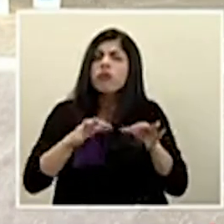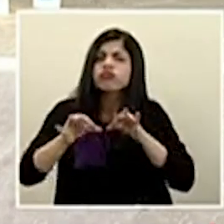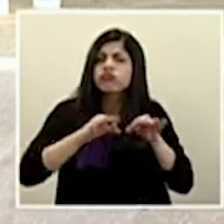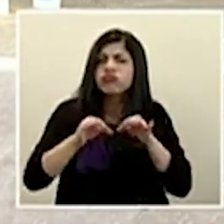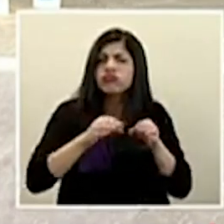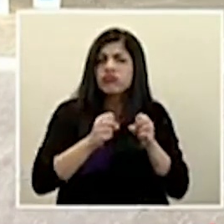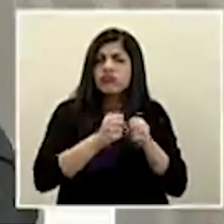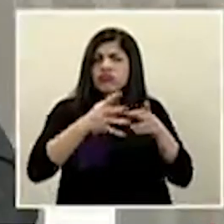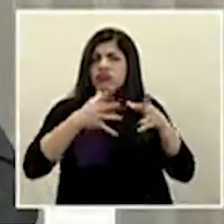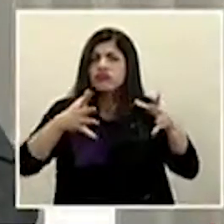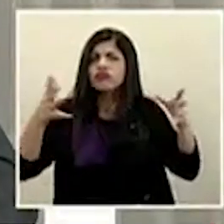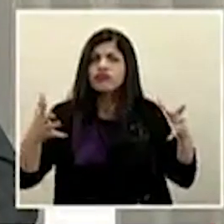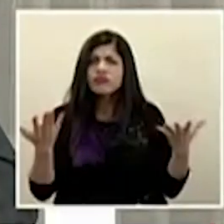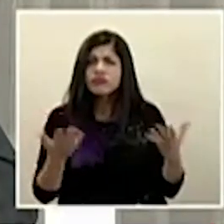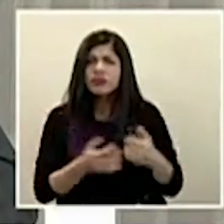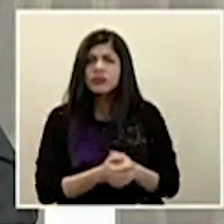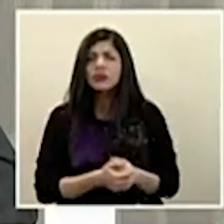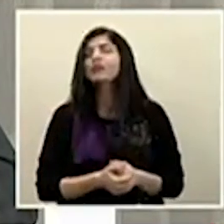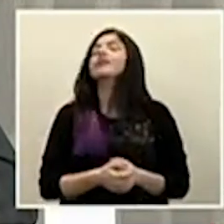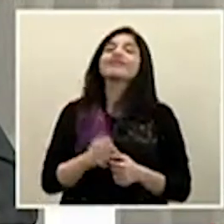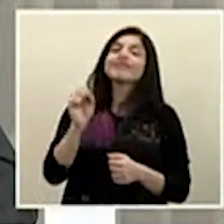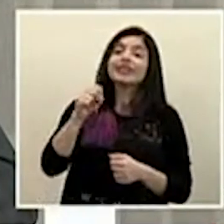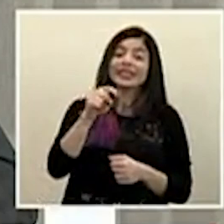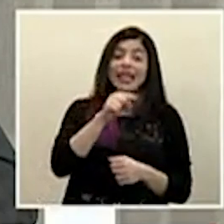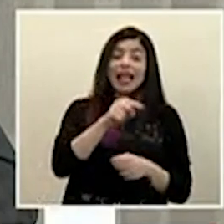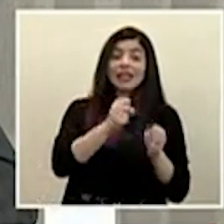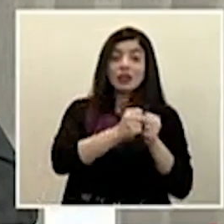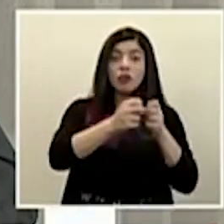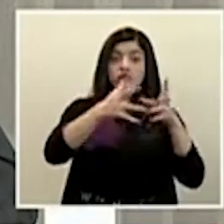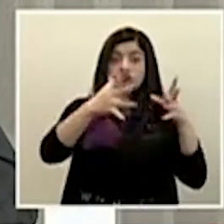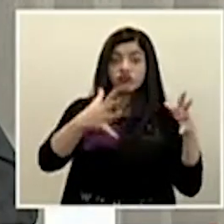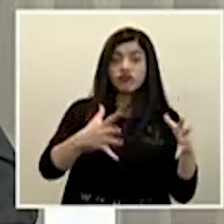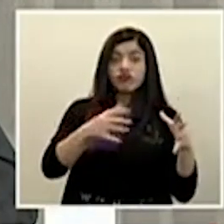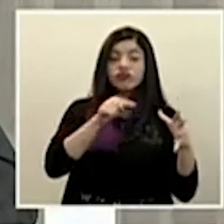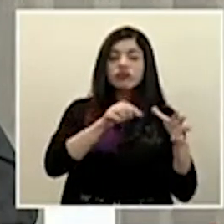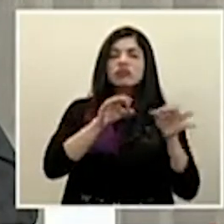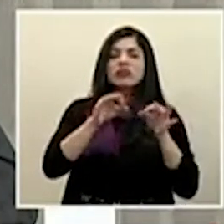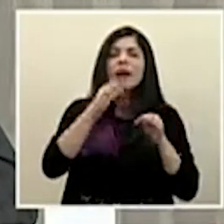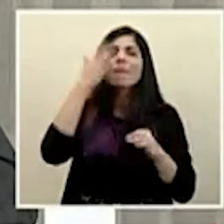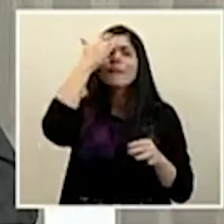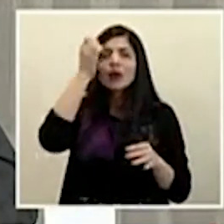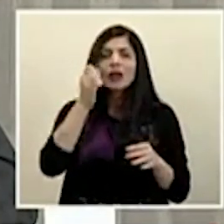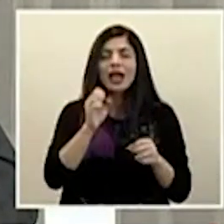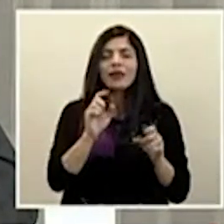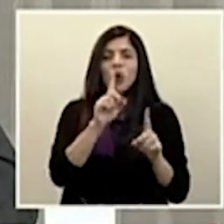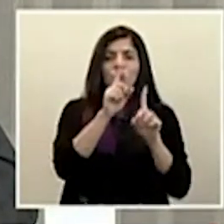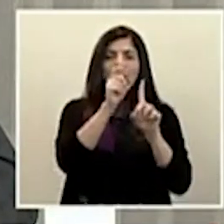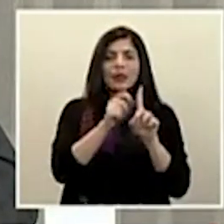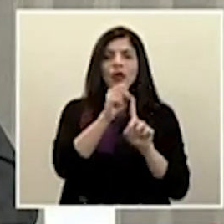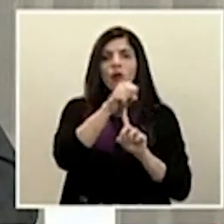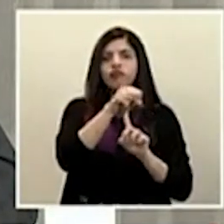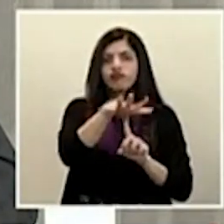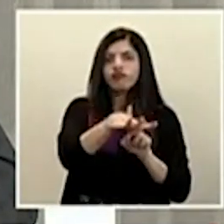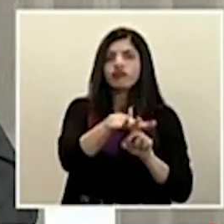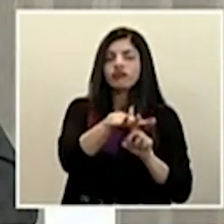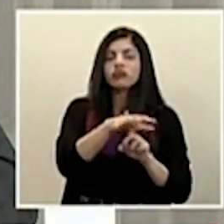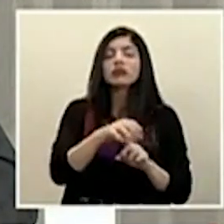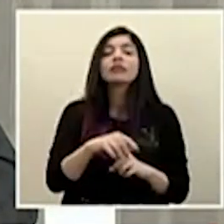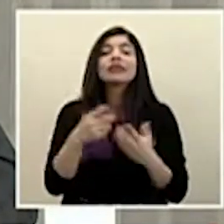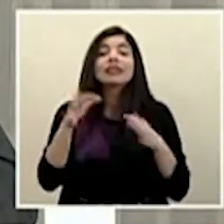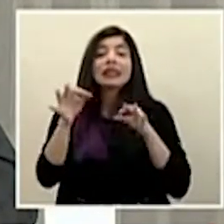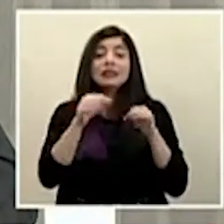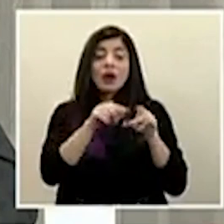aumento de los casos? Sí, justamente ese aumento de casos se explica básicamente por un clúster y ya hemos indicado que